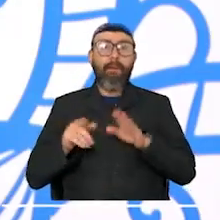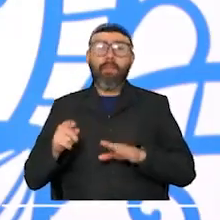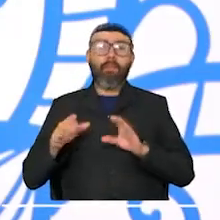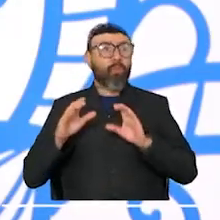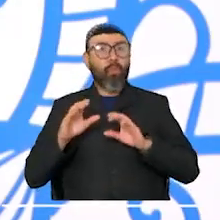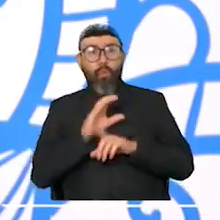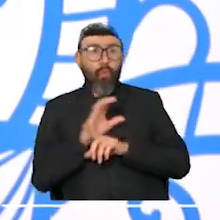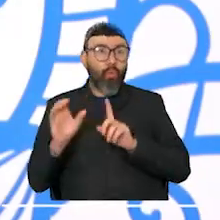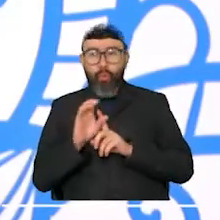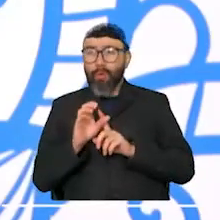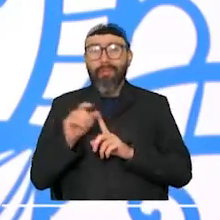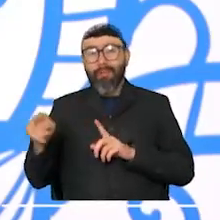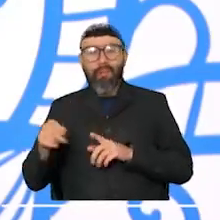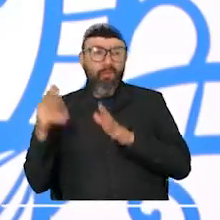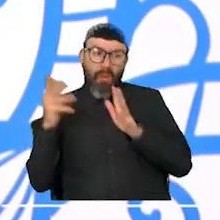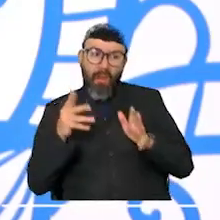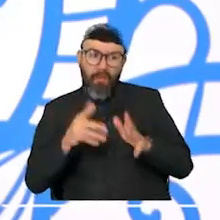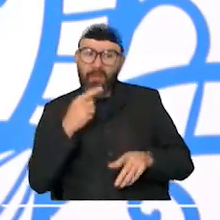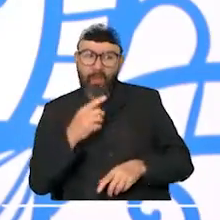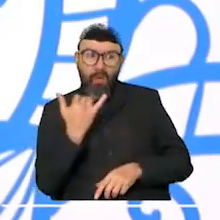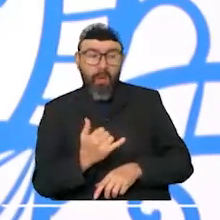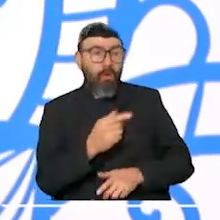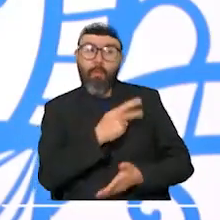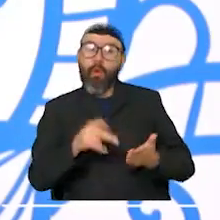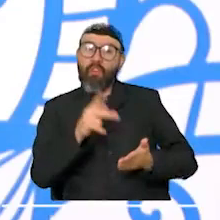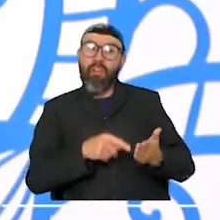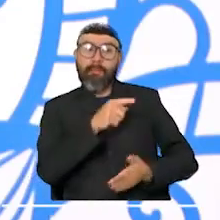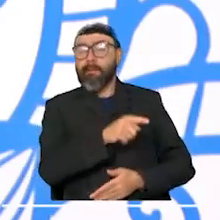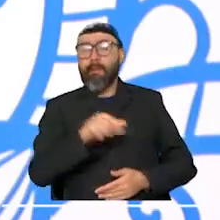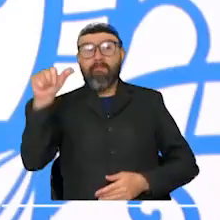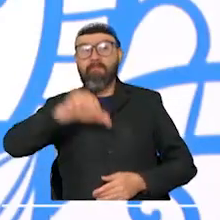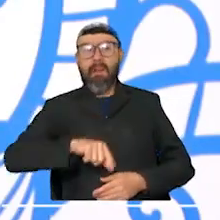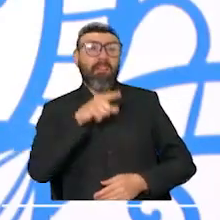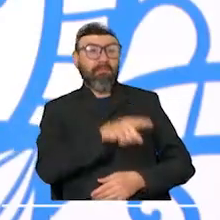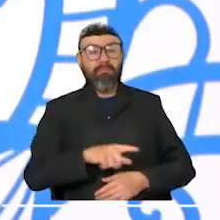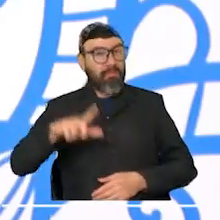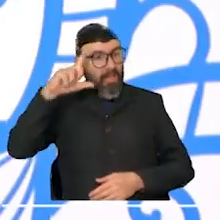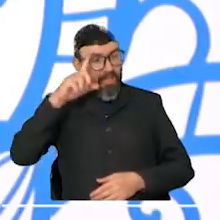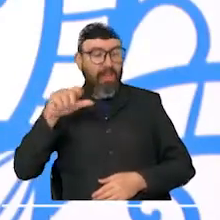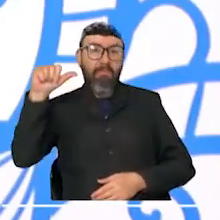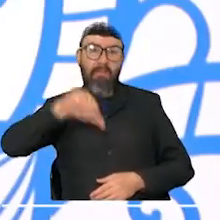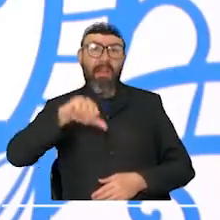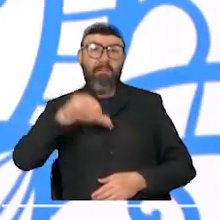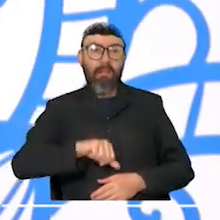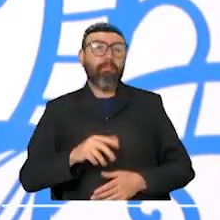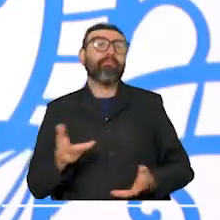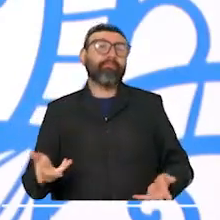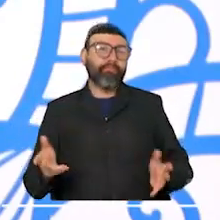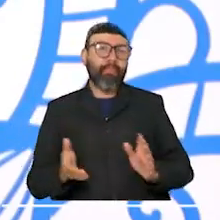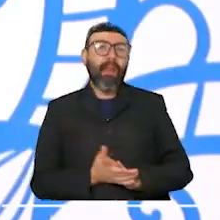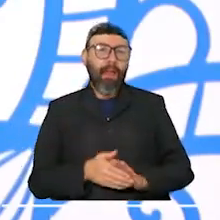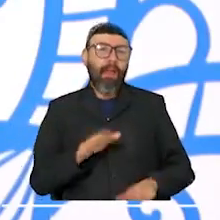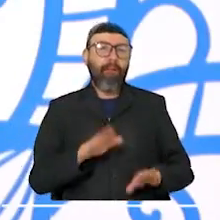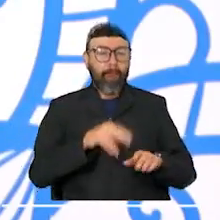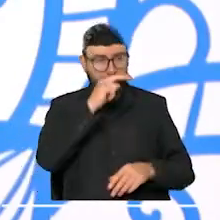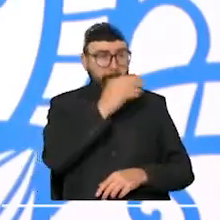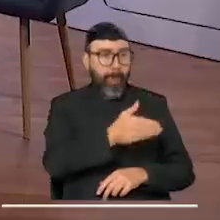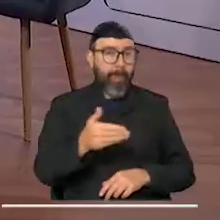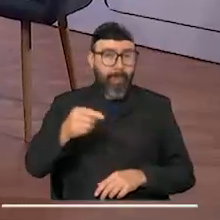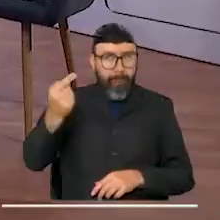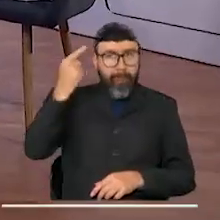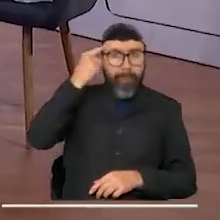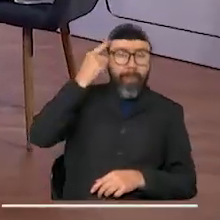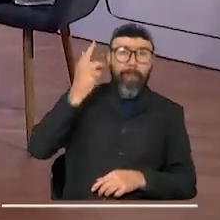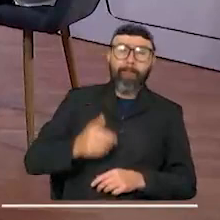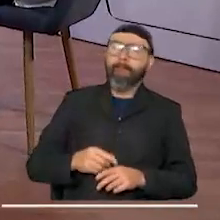la que me metió desde chiquitica que era un problema tener una vagina o tener una vulva en mi cuerpo y Cuál es la relación de su paciente es cuando